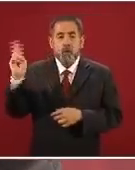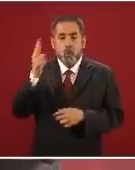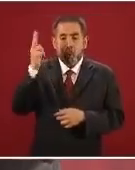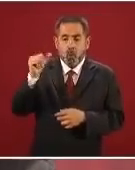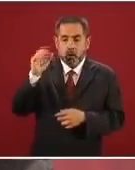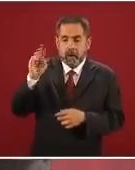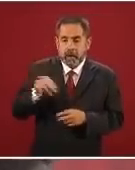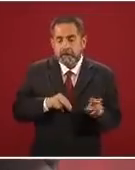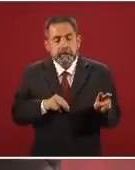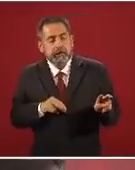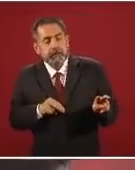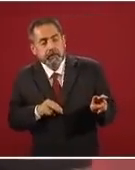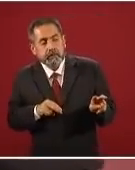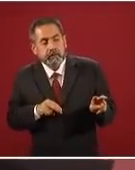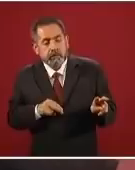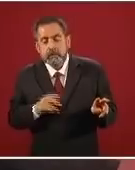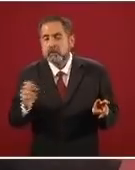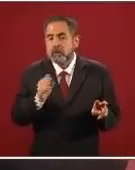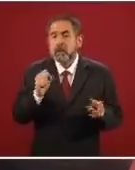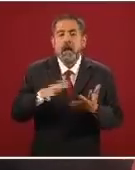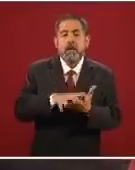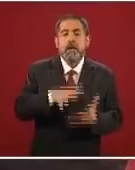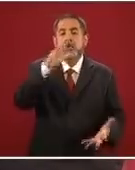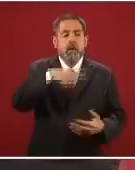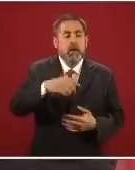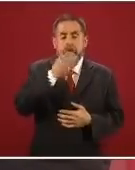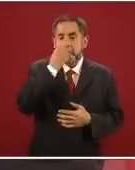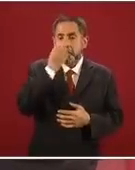y afortunadamente la mayoría de las escuelas